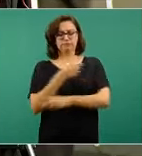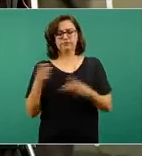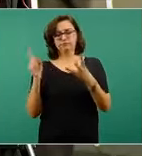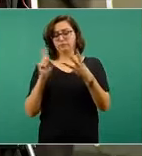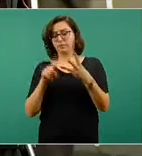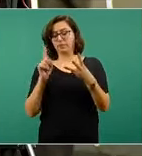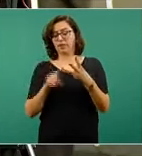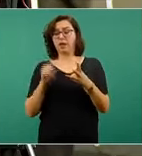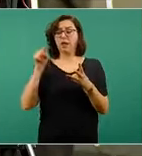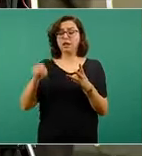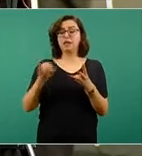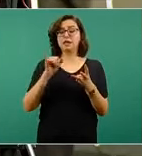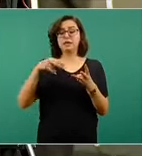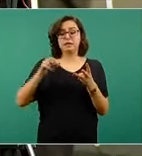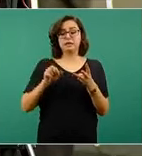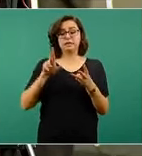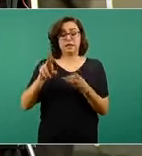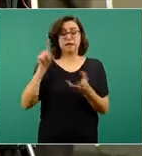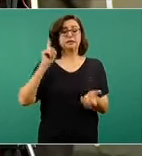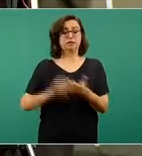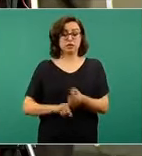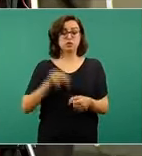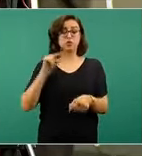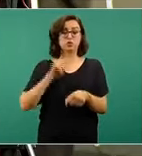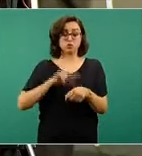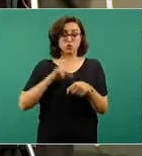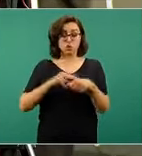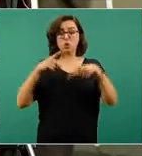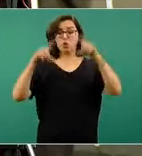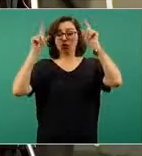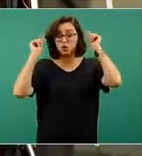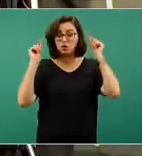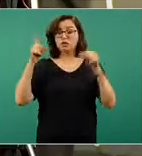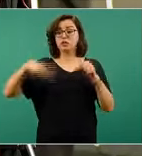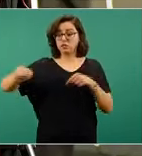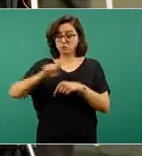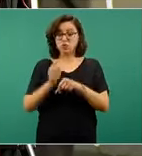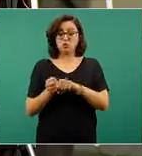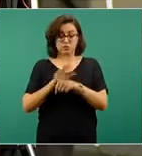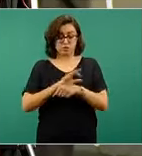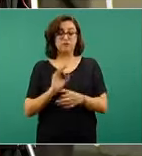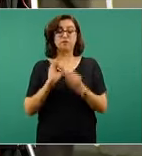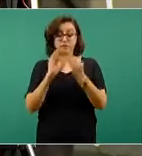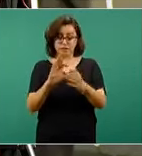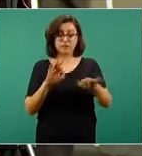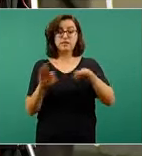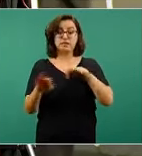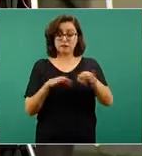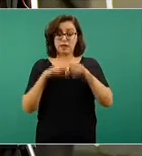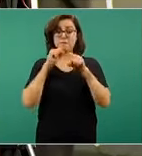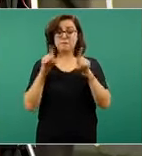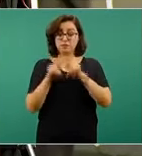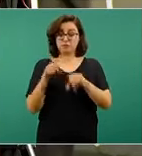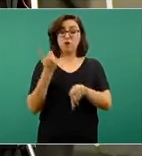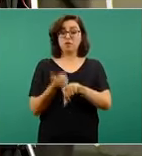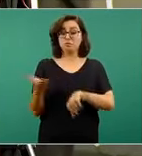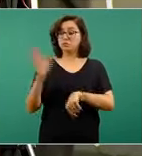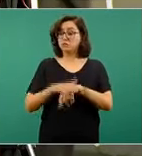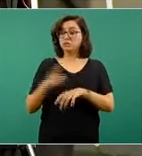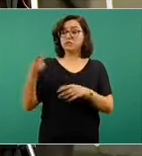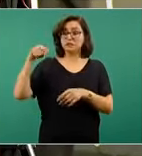INER, que mucha gente, incluidos médicos que todavía son del área COVID y personal administrativo, no han